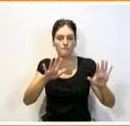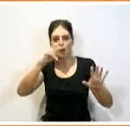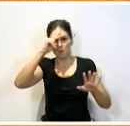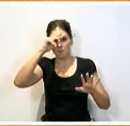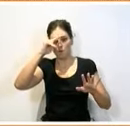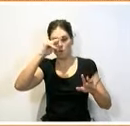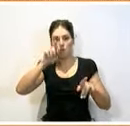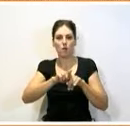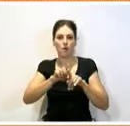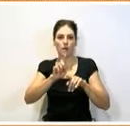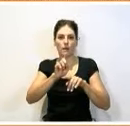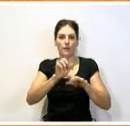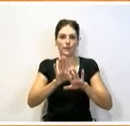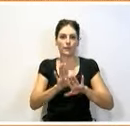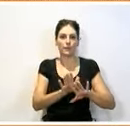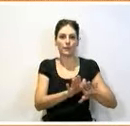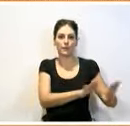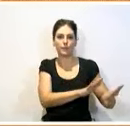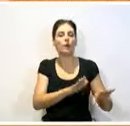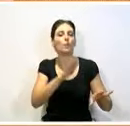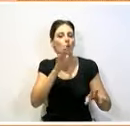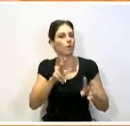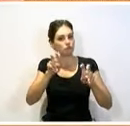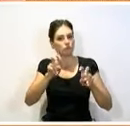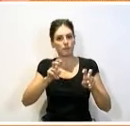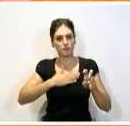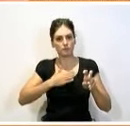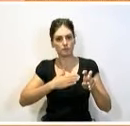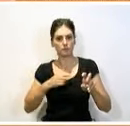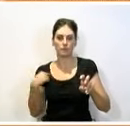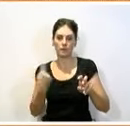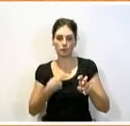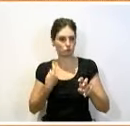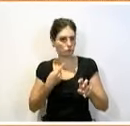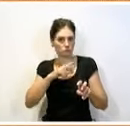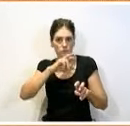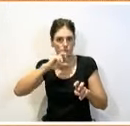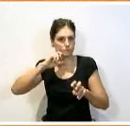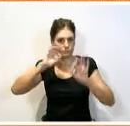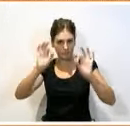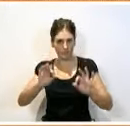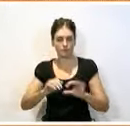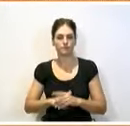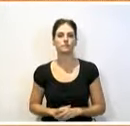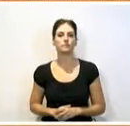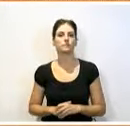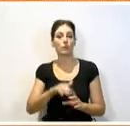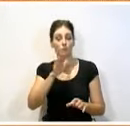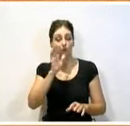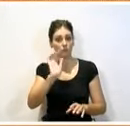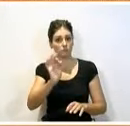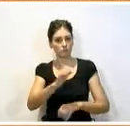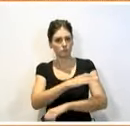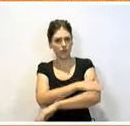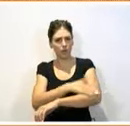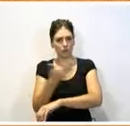parte de este Gobierno estamos viendo a una cuestión que para nosotros es capital. Porque efectivamente en la anterior